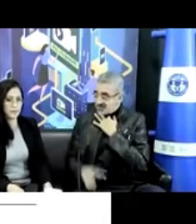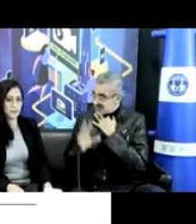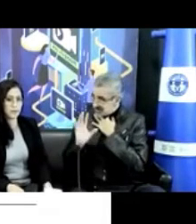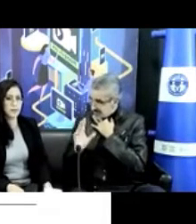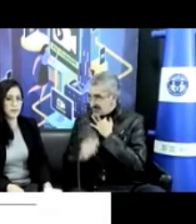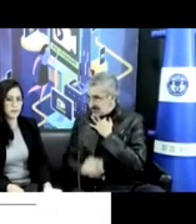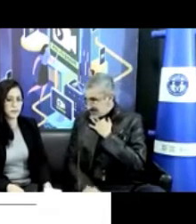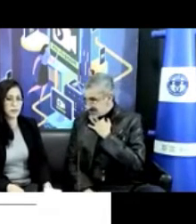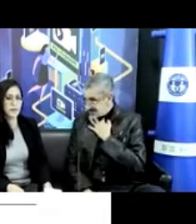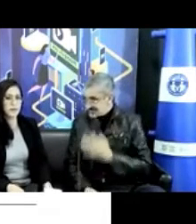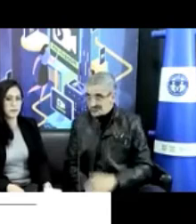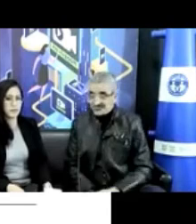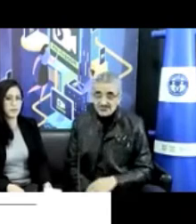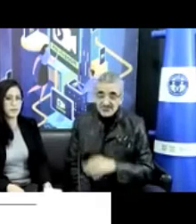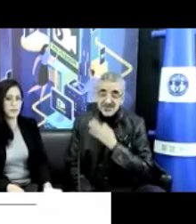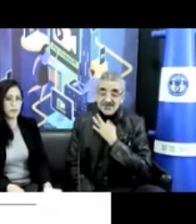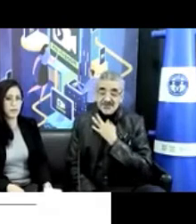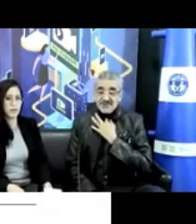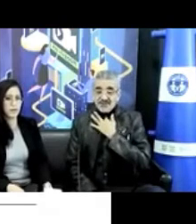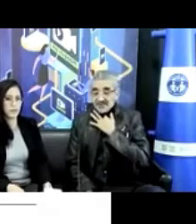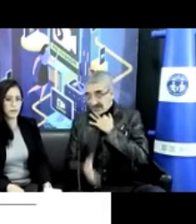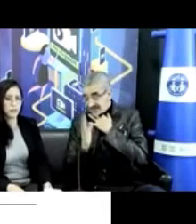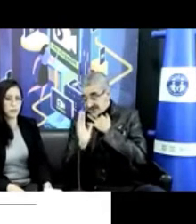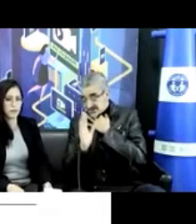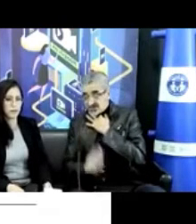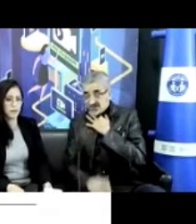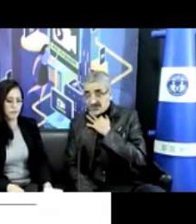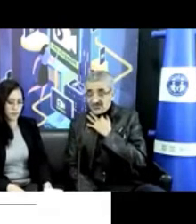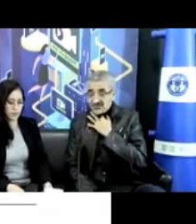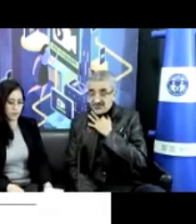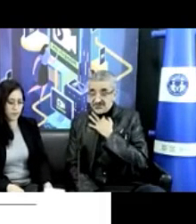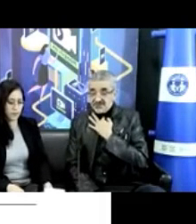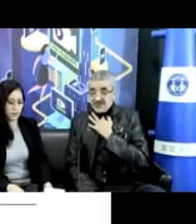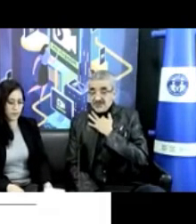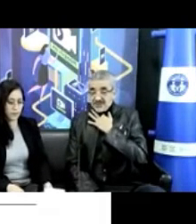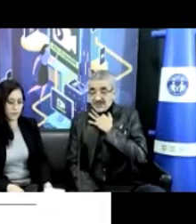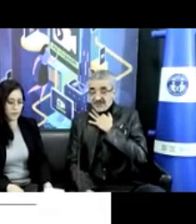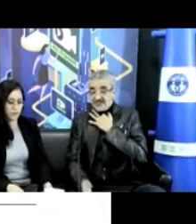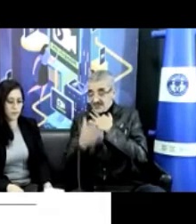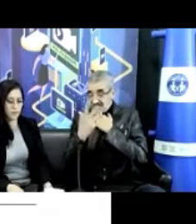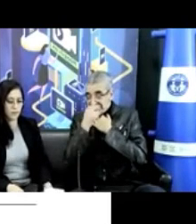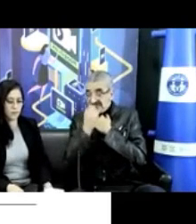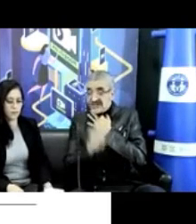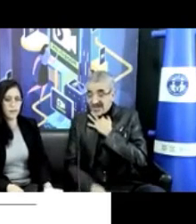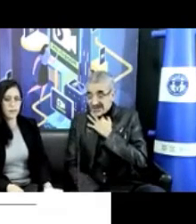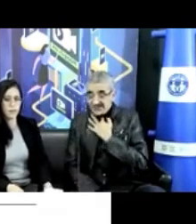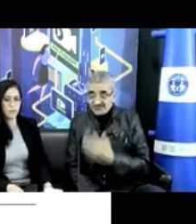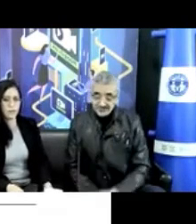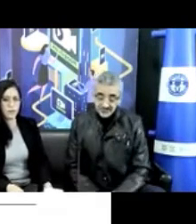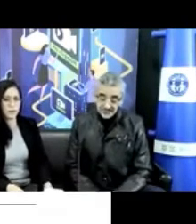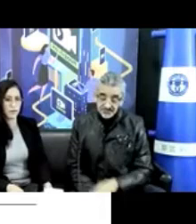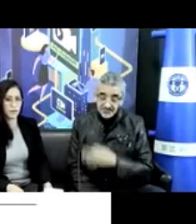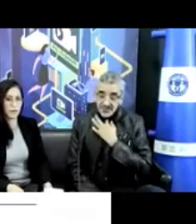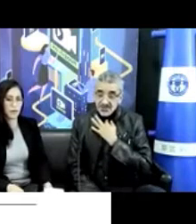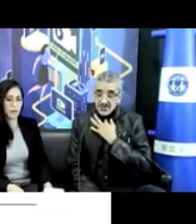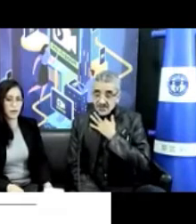que dura 50 minutos. Ujú. En estos 50 minutos vas a indagar